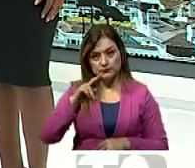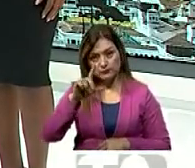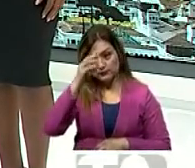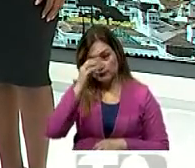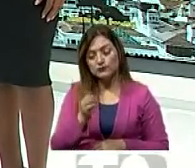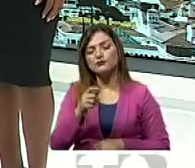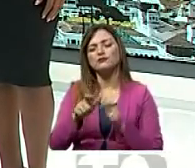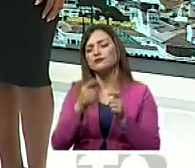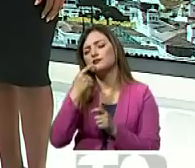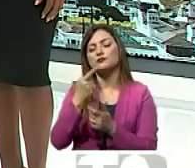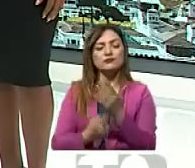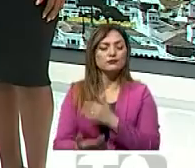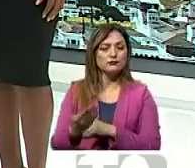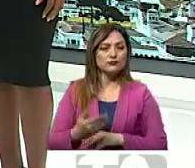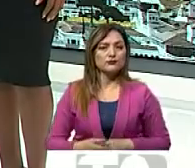¿Qué dicen los vecinos?